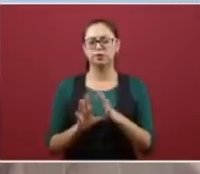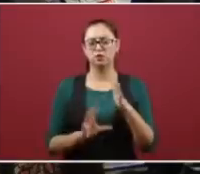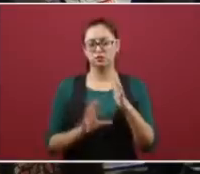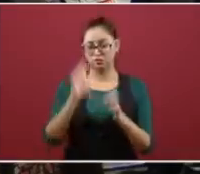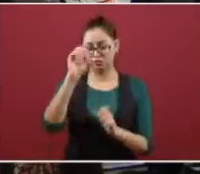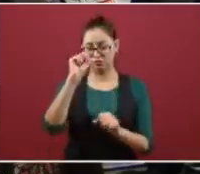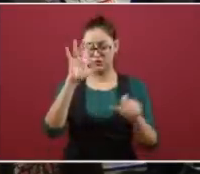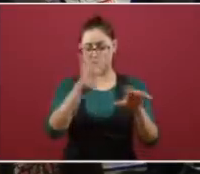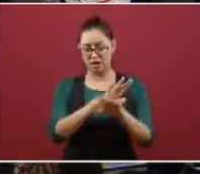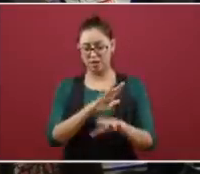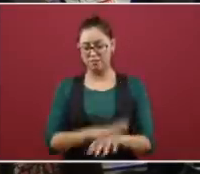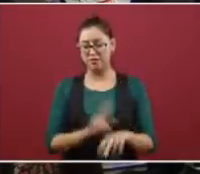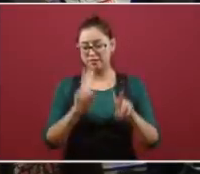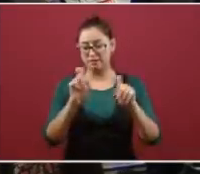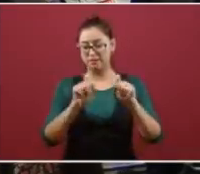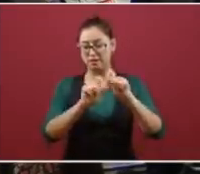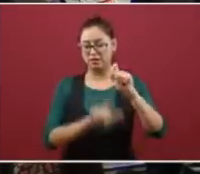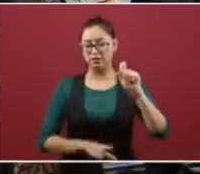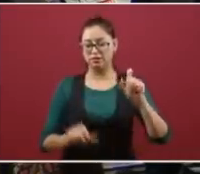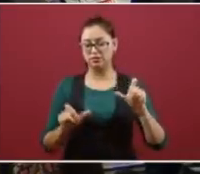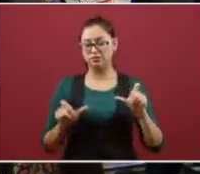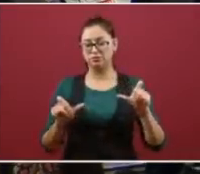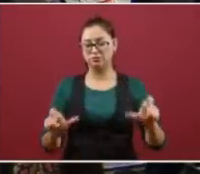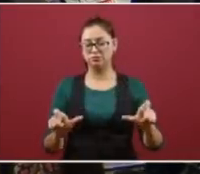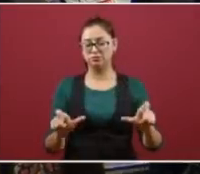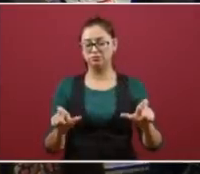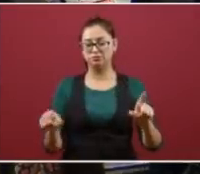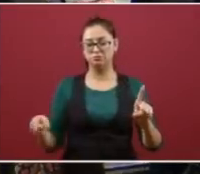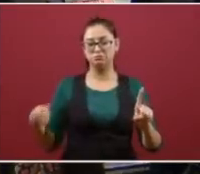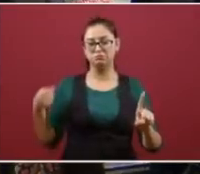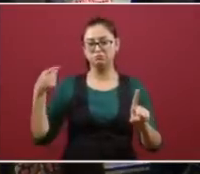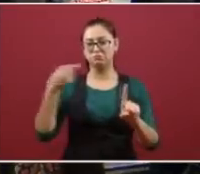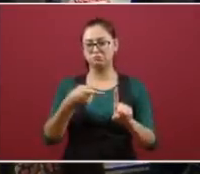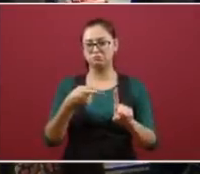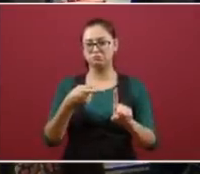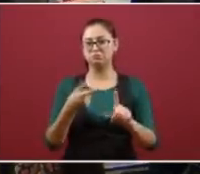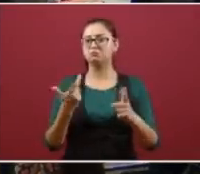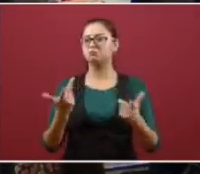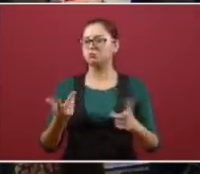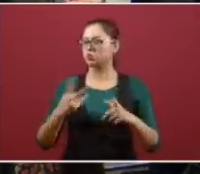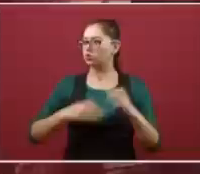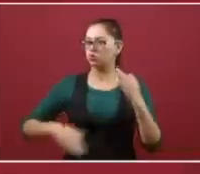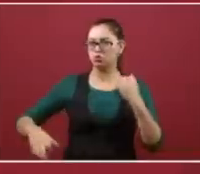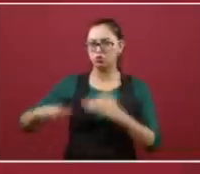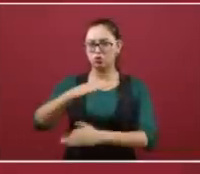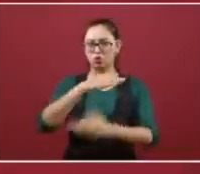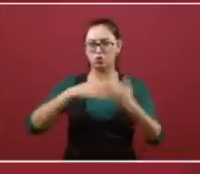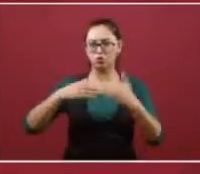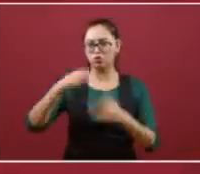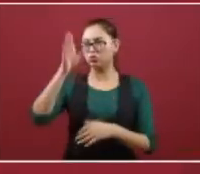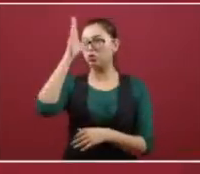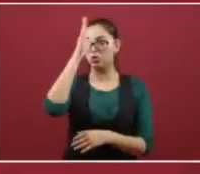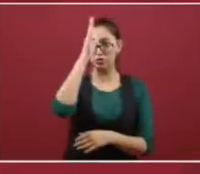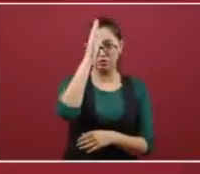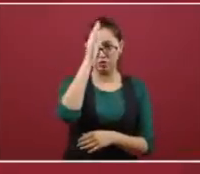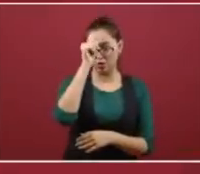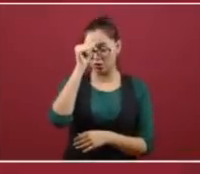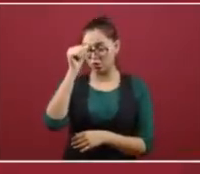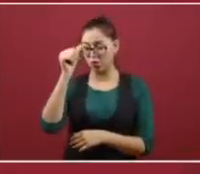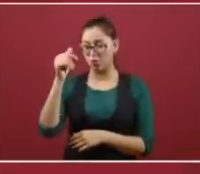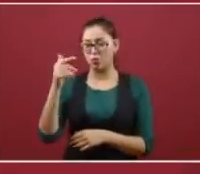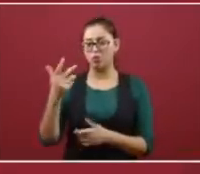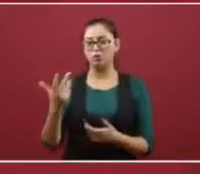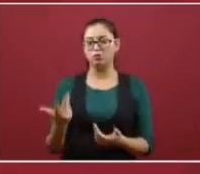quiero decirles que este ejercicio republicano y lo comparto yo no